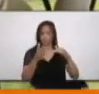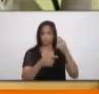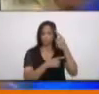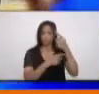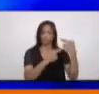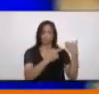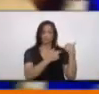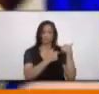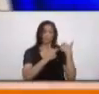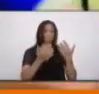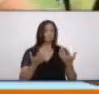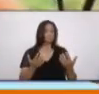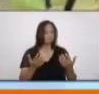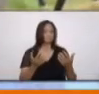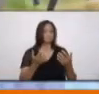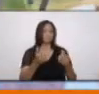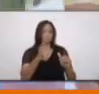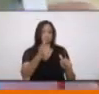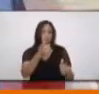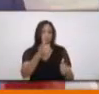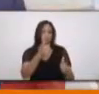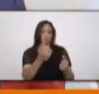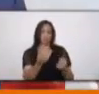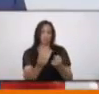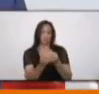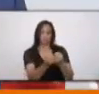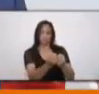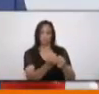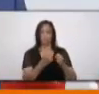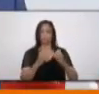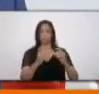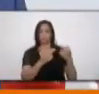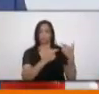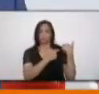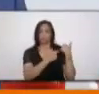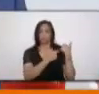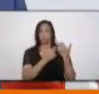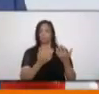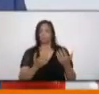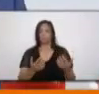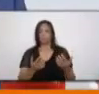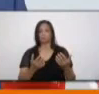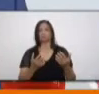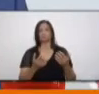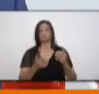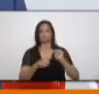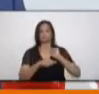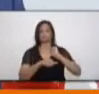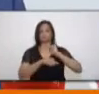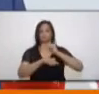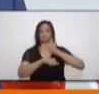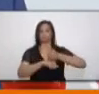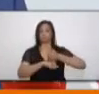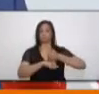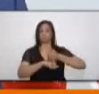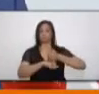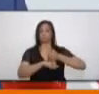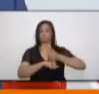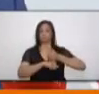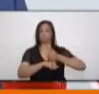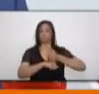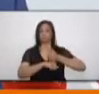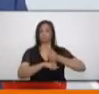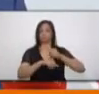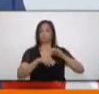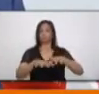de presentar un titular que dice las condiciones en que está el Gran Santo Domingo, por ejemplo. Sí. Hay tan poca disponibilidad